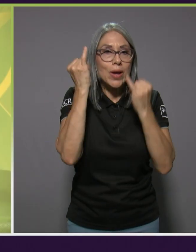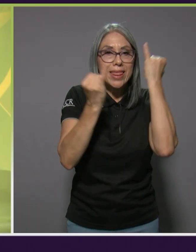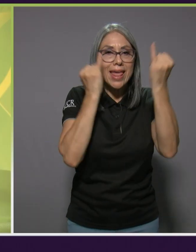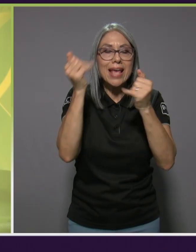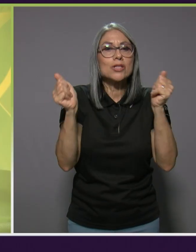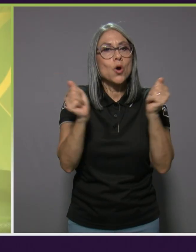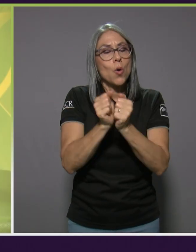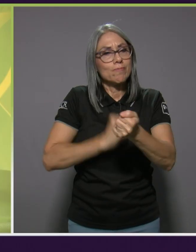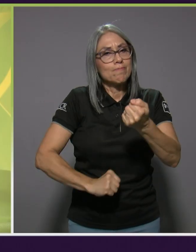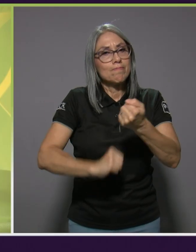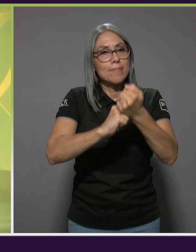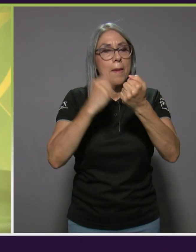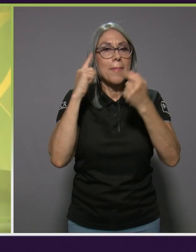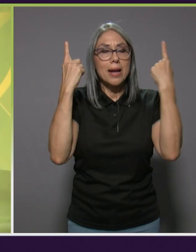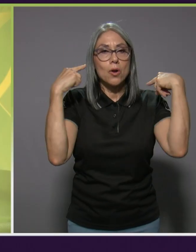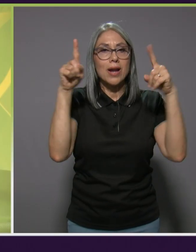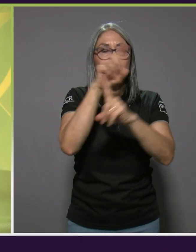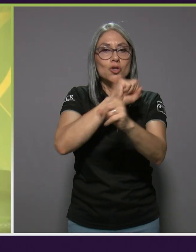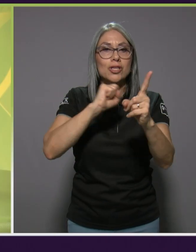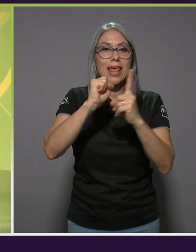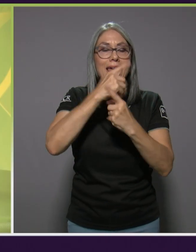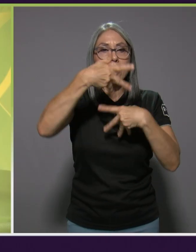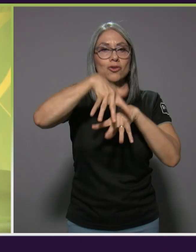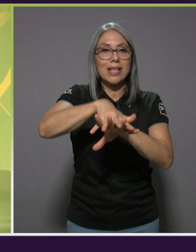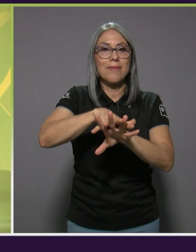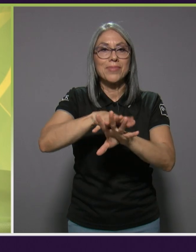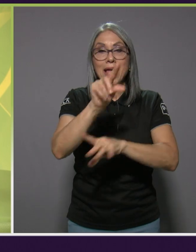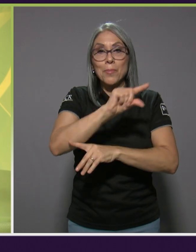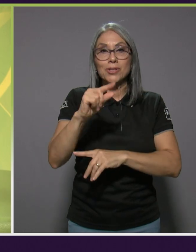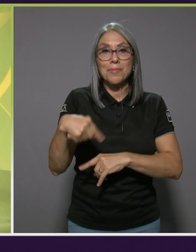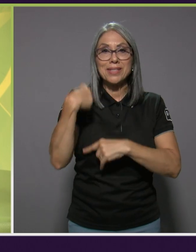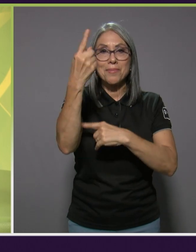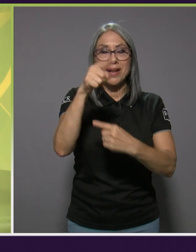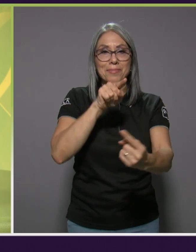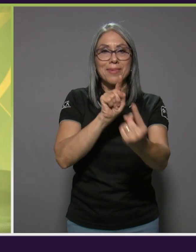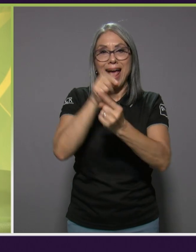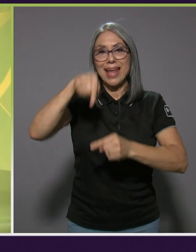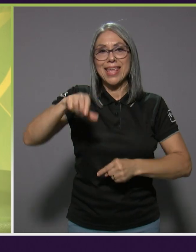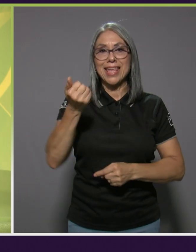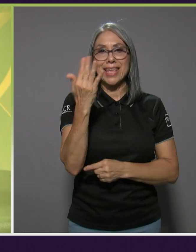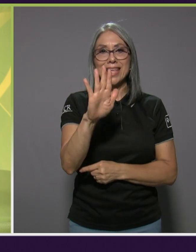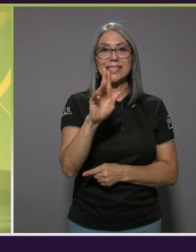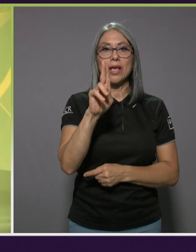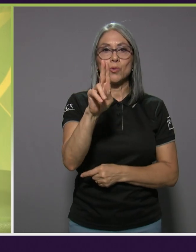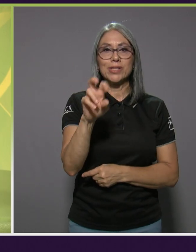a una sociedad más inclusiva. Le esperamos la próxima semana aquí en 15 UCR.